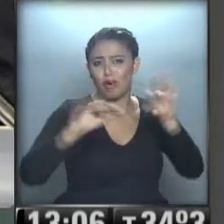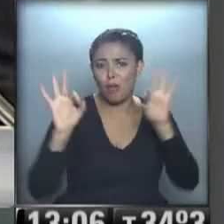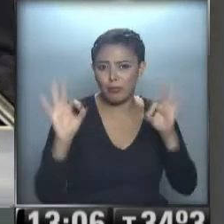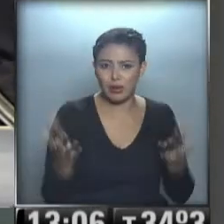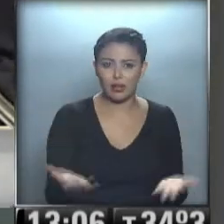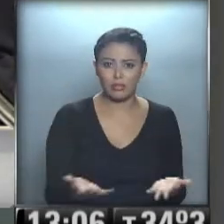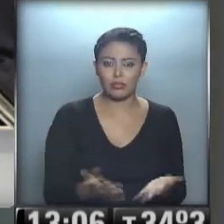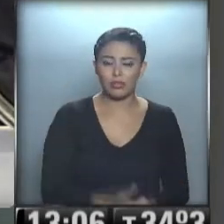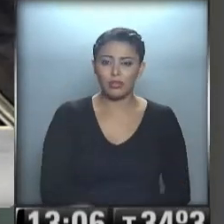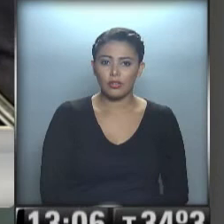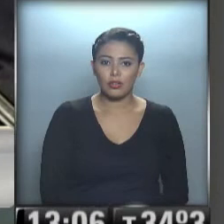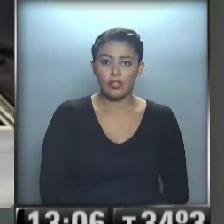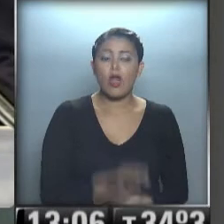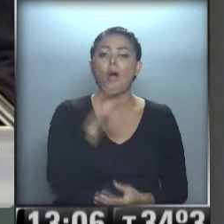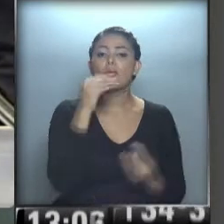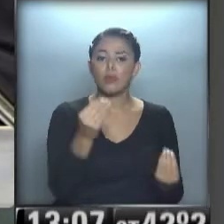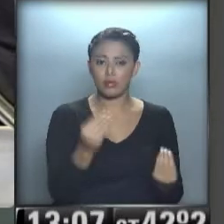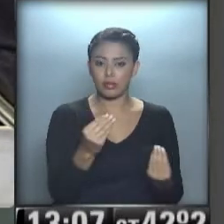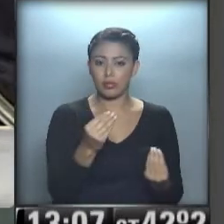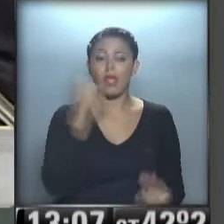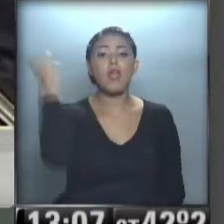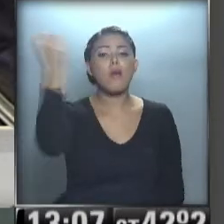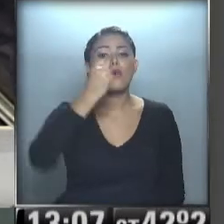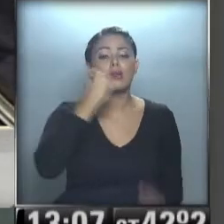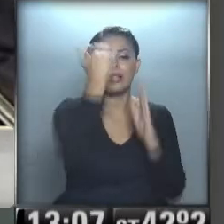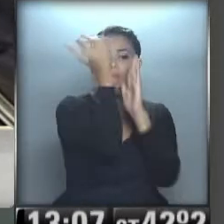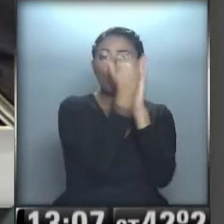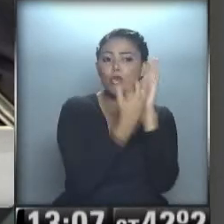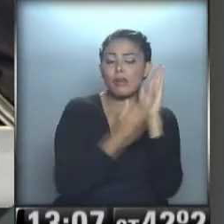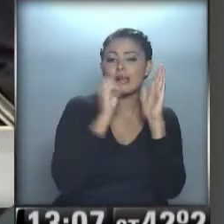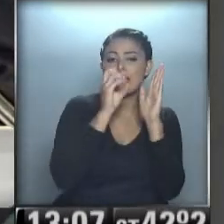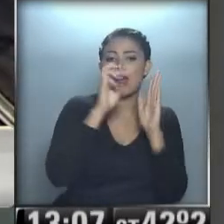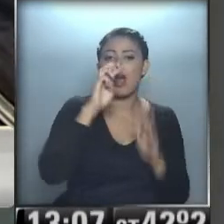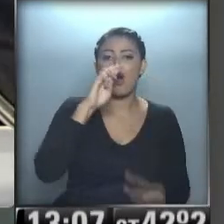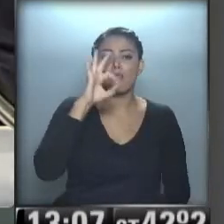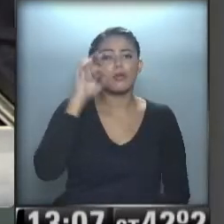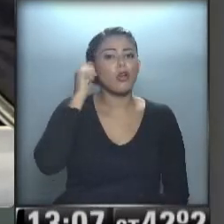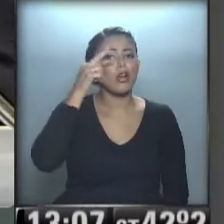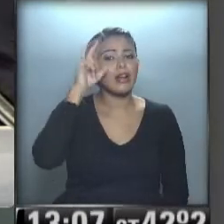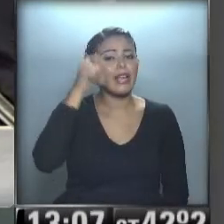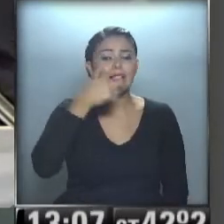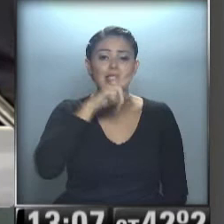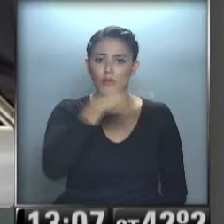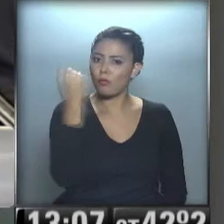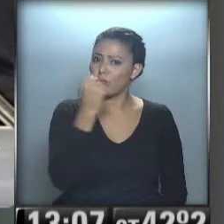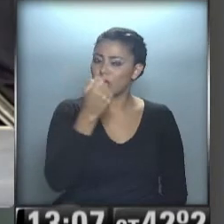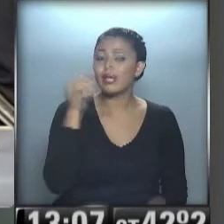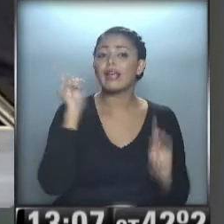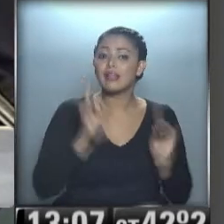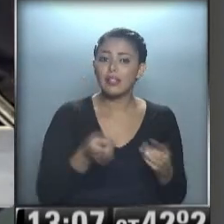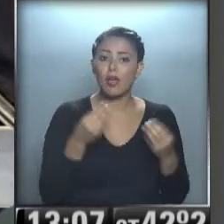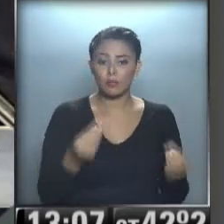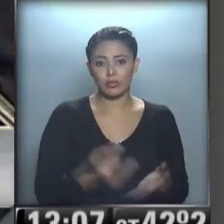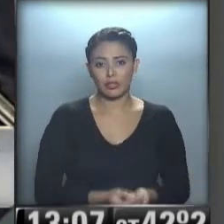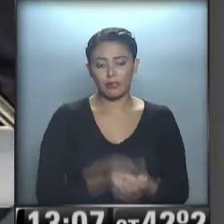no solamente por el impacto del programa progresar que anunció sino y sobre todo por la gran